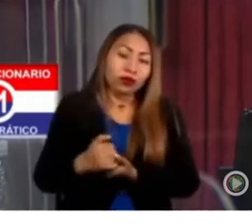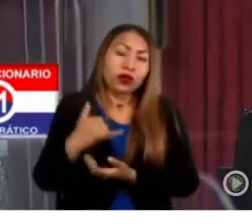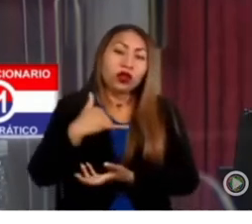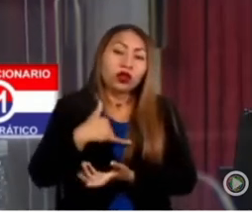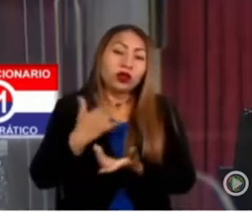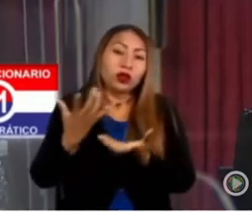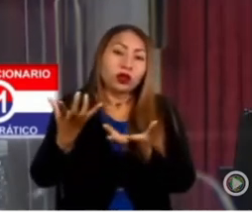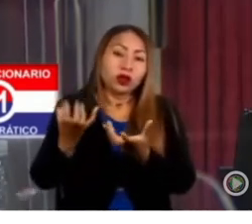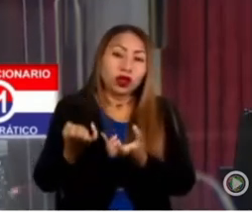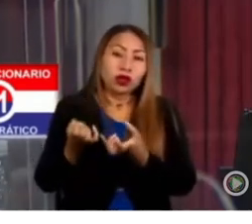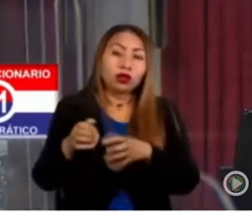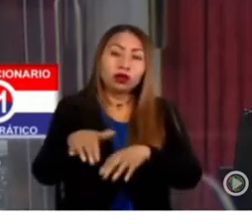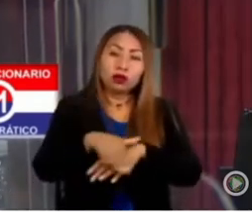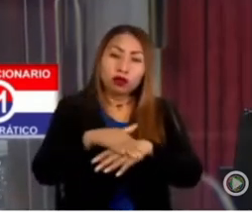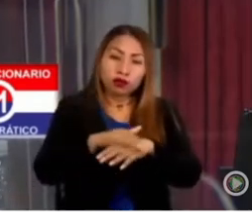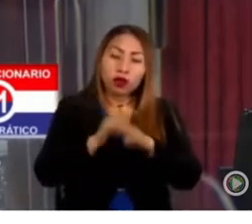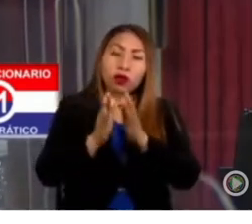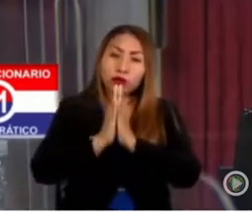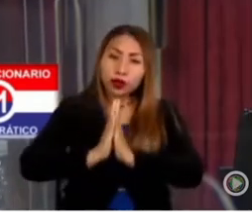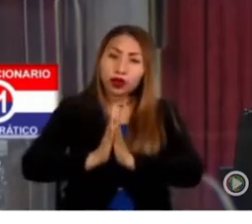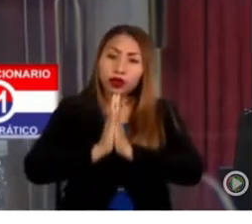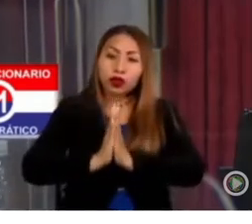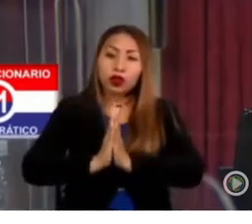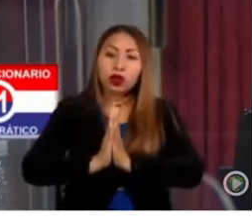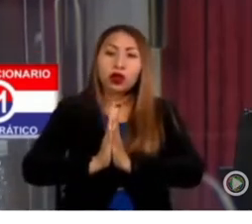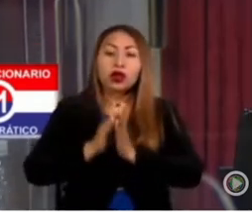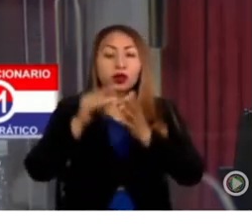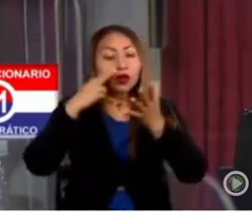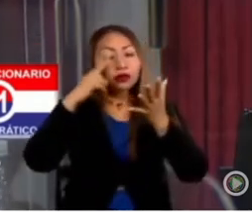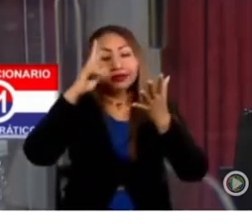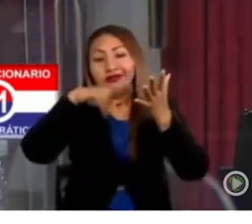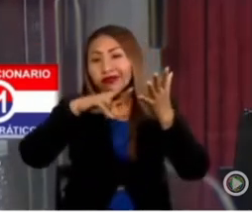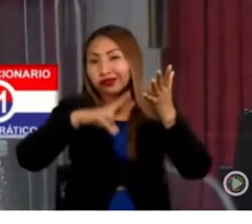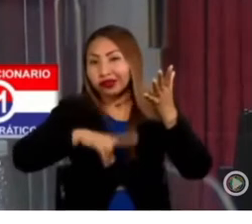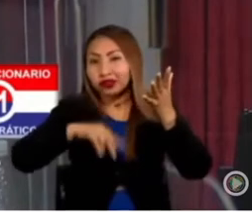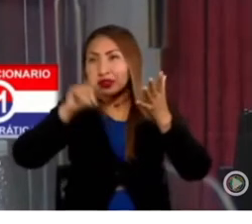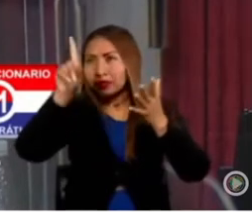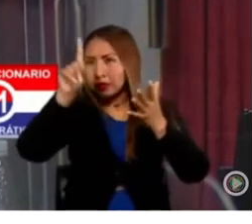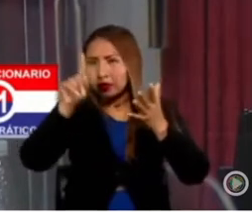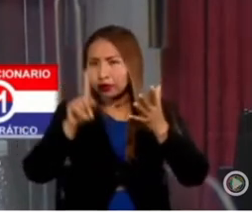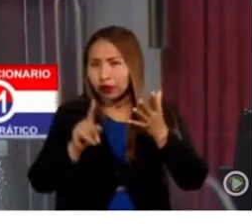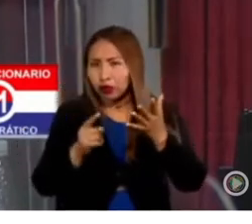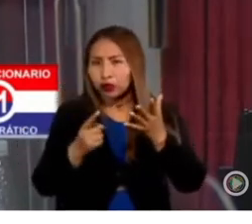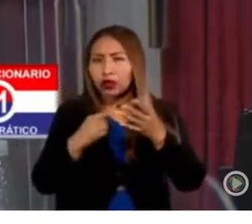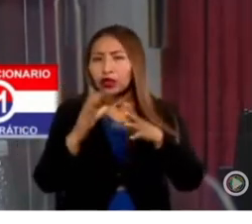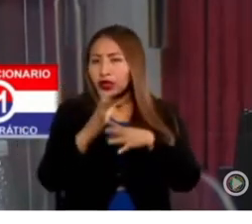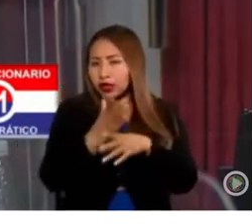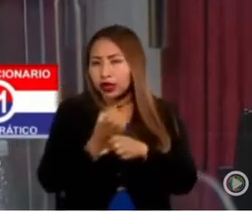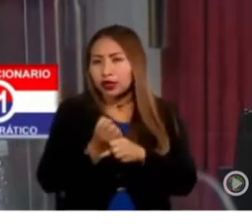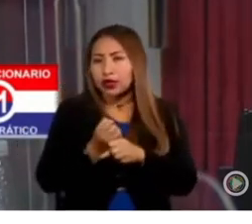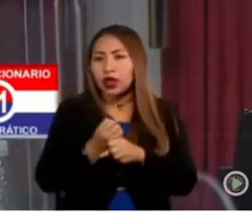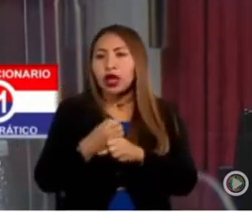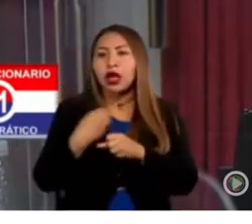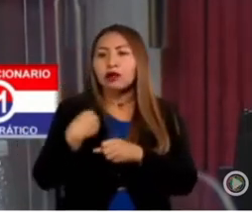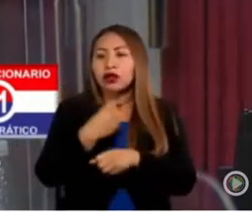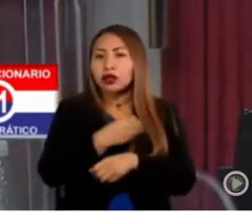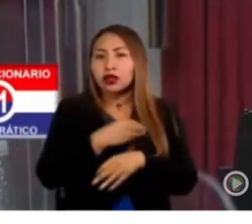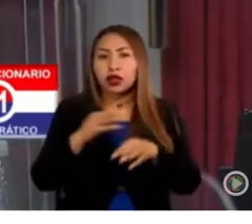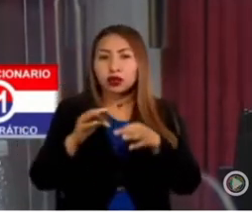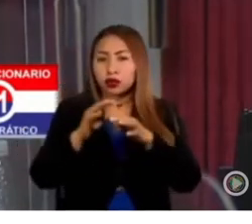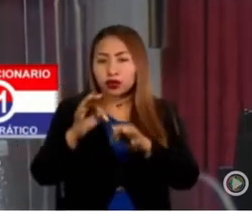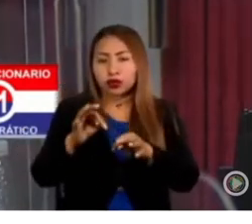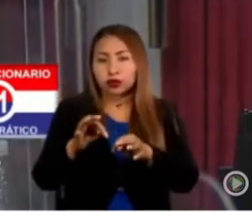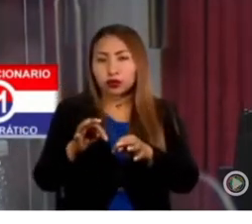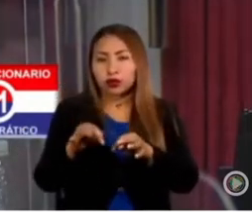quiero y le solicito que se lea el cuestionario donde estamos citando también al ministro de Turismo, Iván